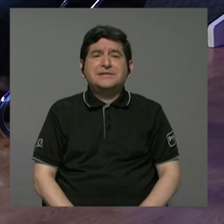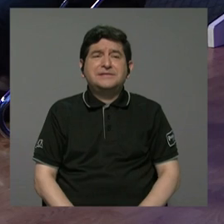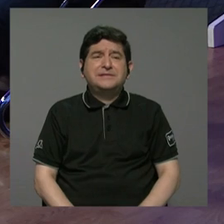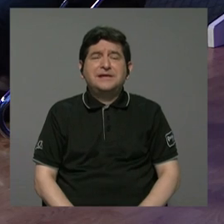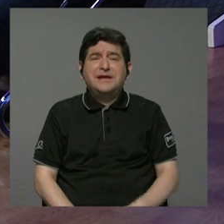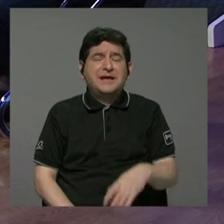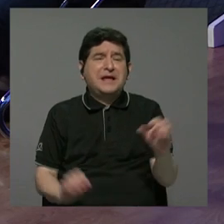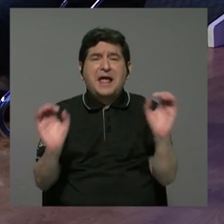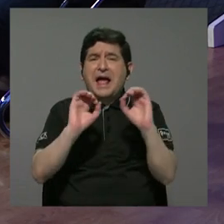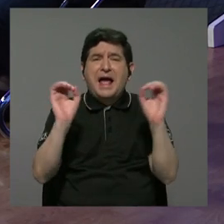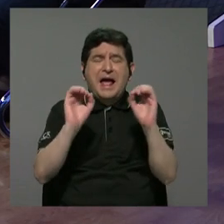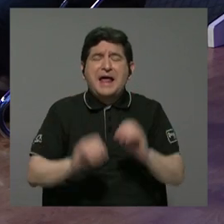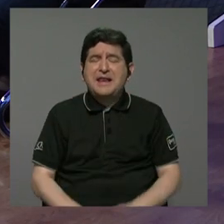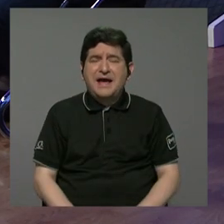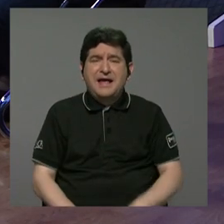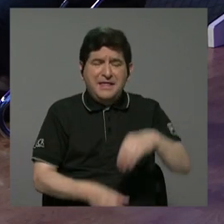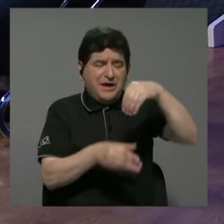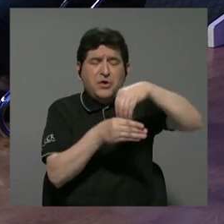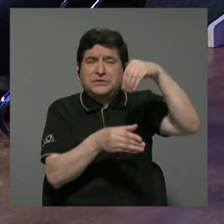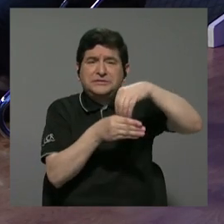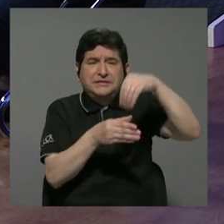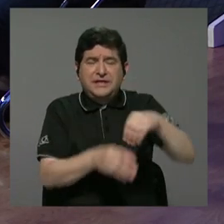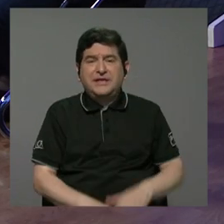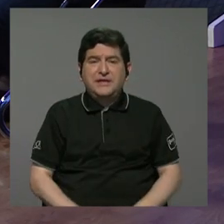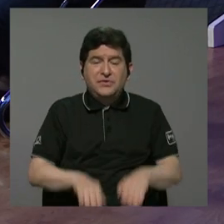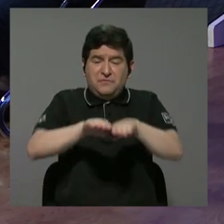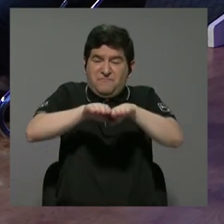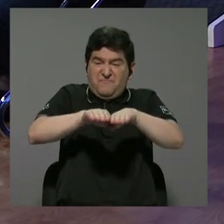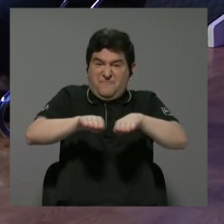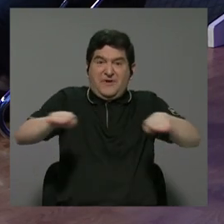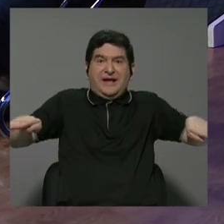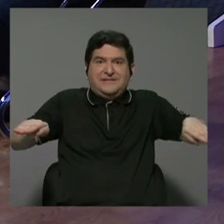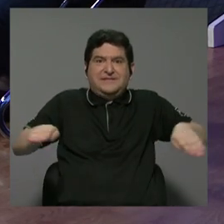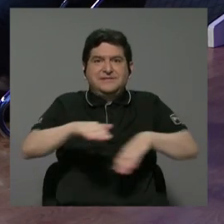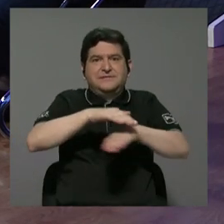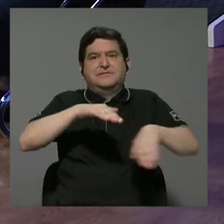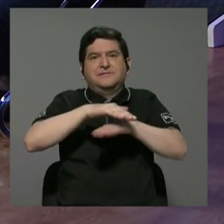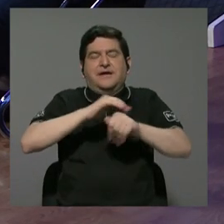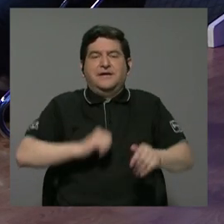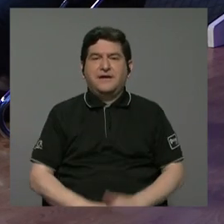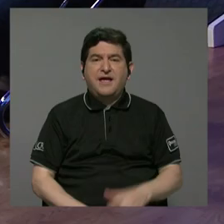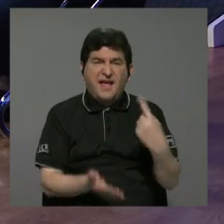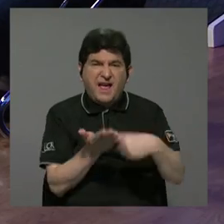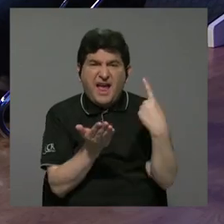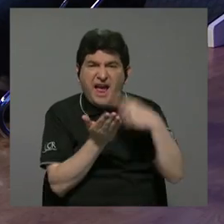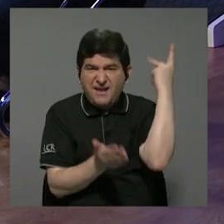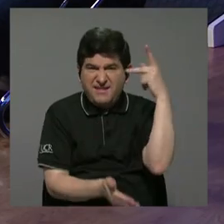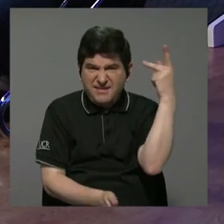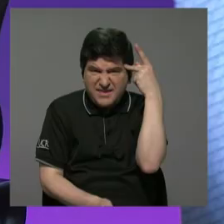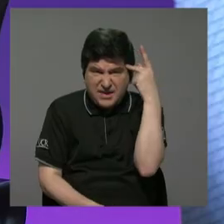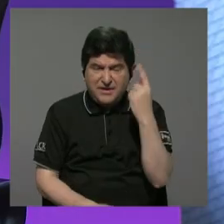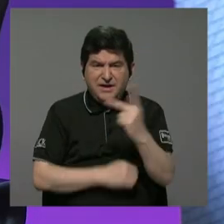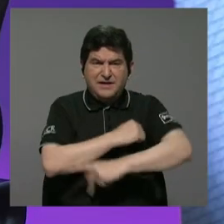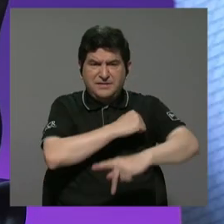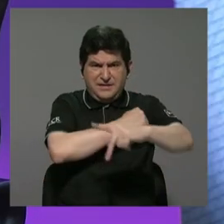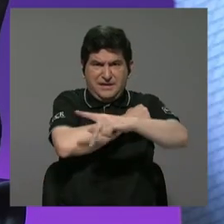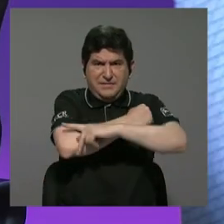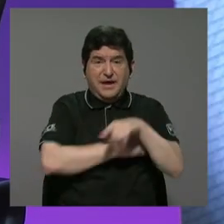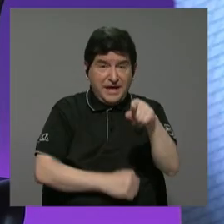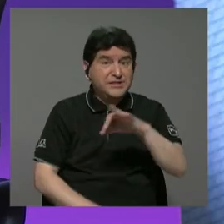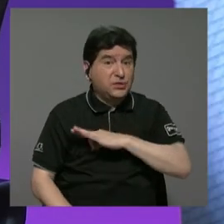inanición, a su estado cero, digamos, al piso, ¿verdad? El debate político en cualquier país, que es donde